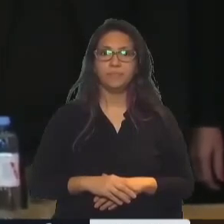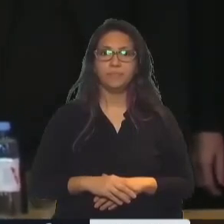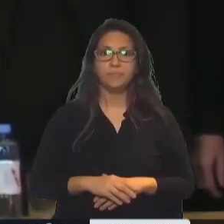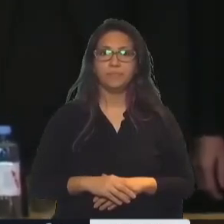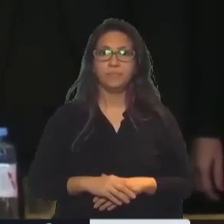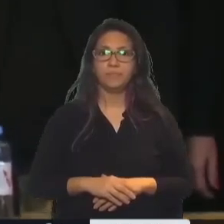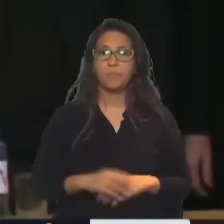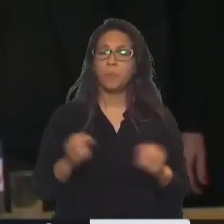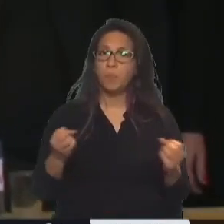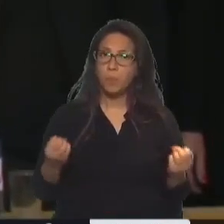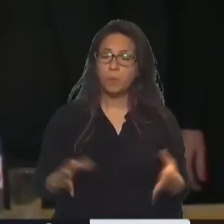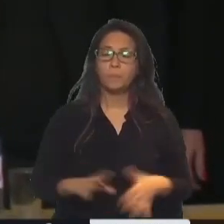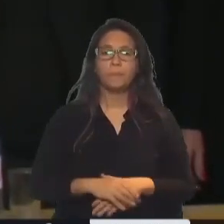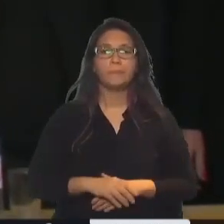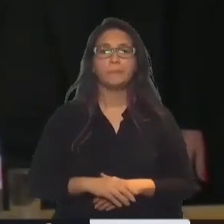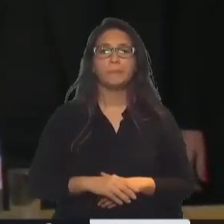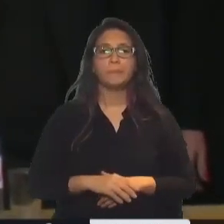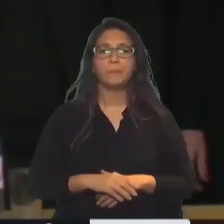Bueno,